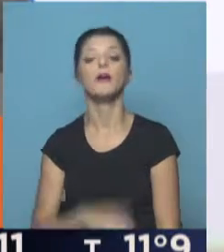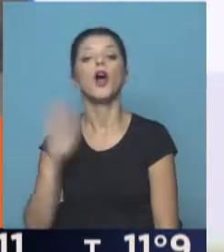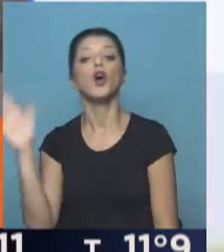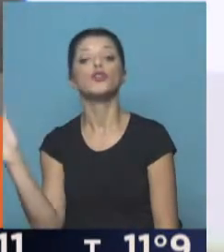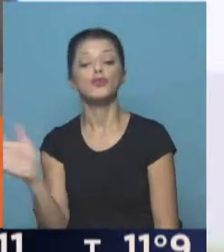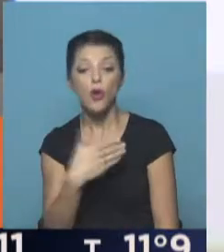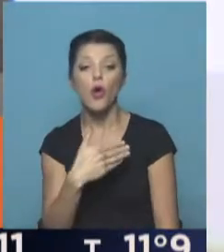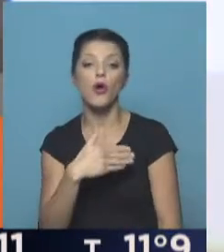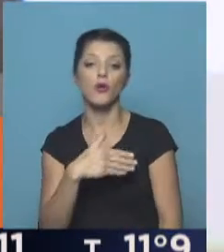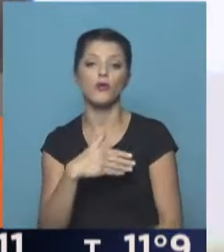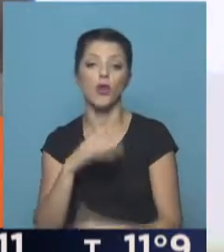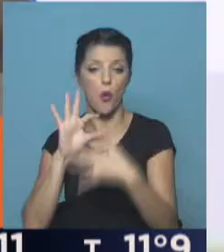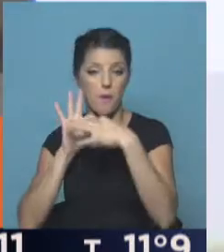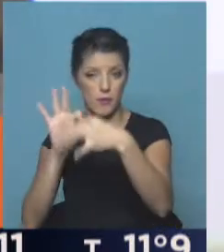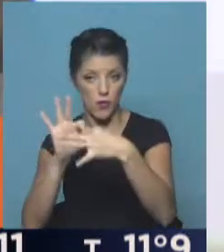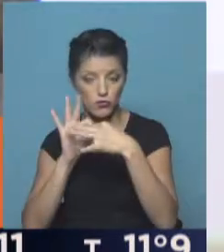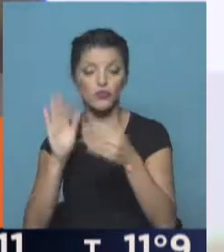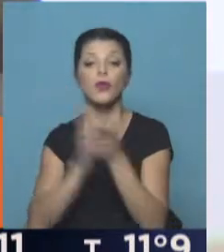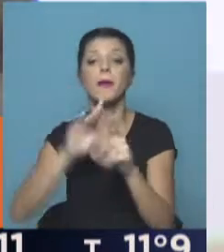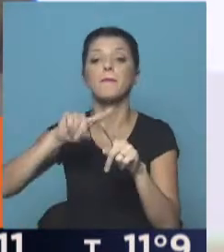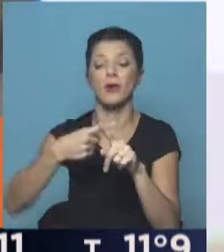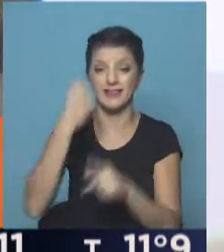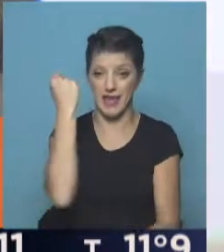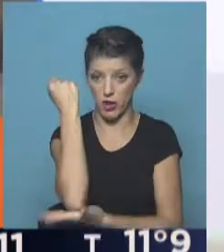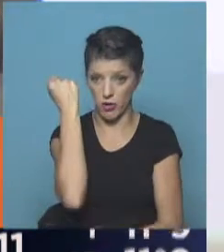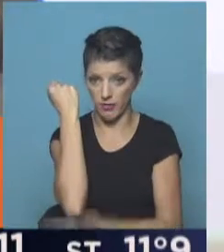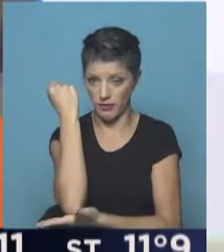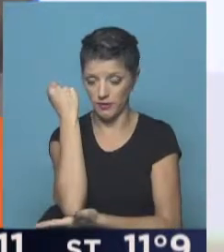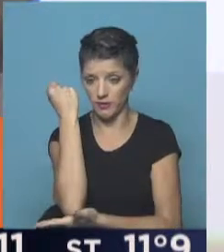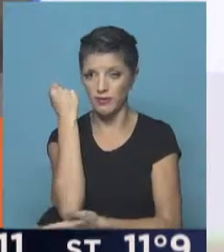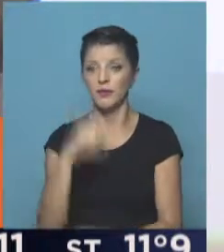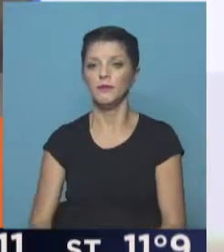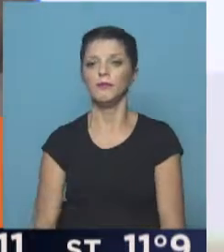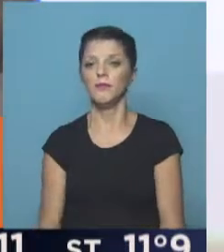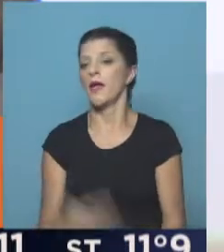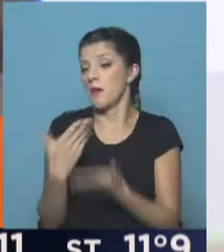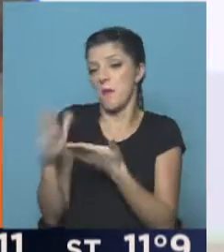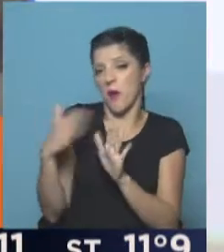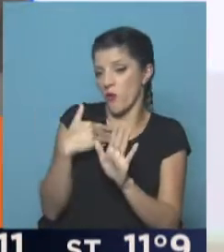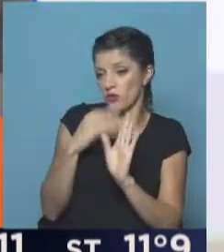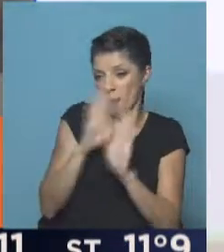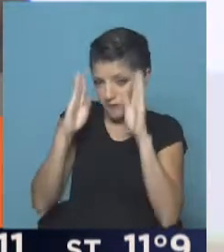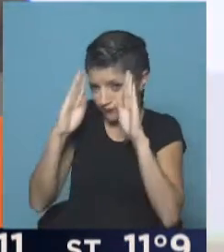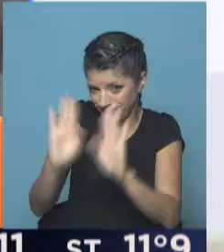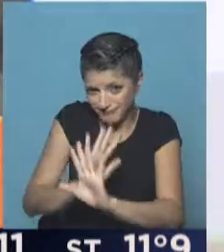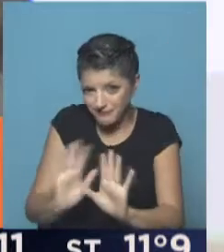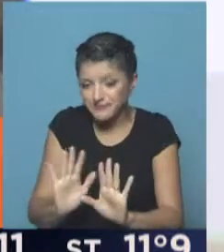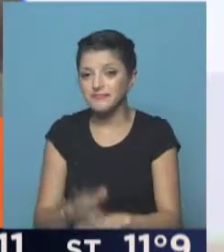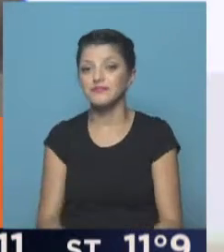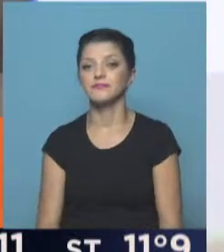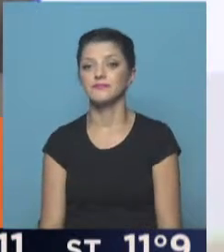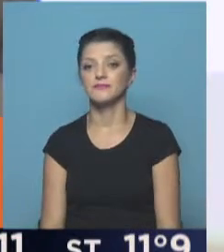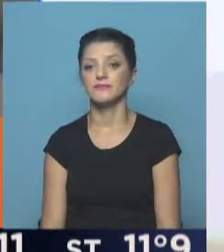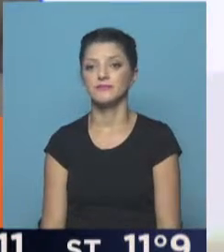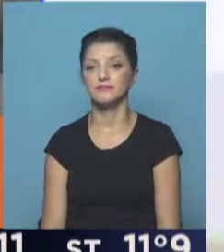esto con la política económica y demás, está afuera de nuestro menú. De manera que son